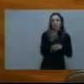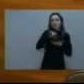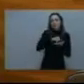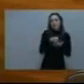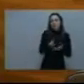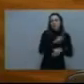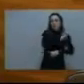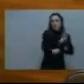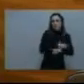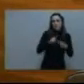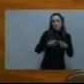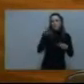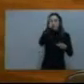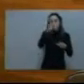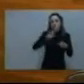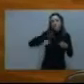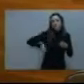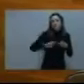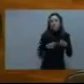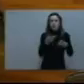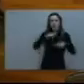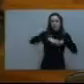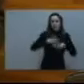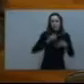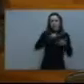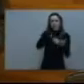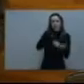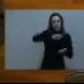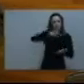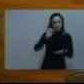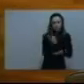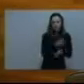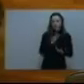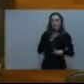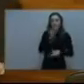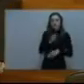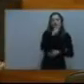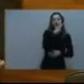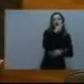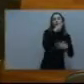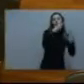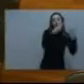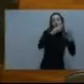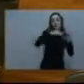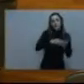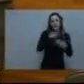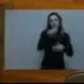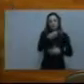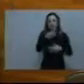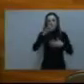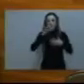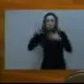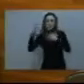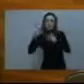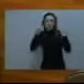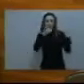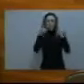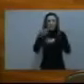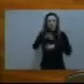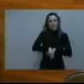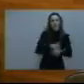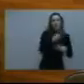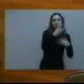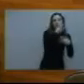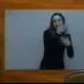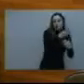lengua y literatura, ciencias sociales y matemáticas, en el que han participado ya 8.105 alumnos y alumnas y 434 docentes.